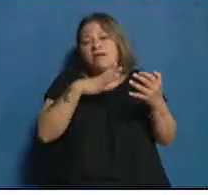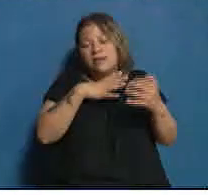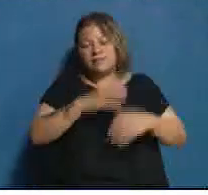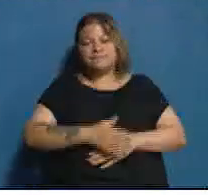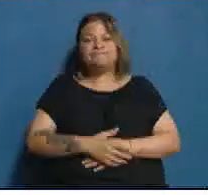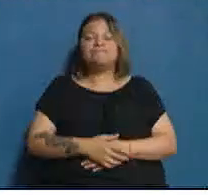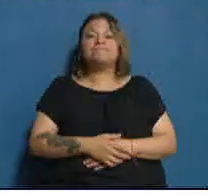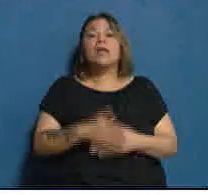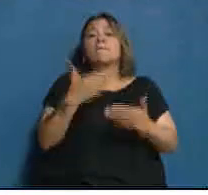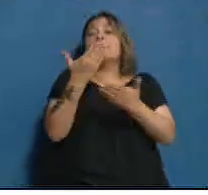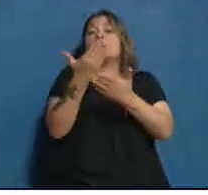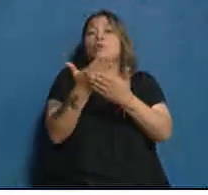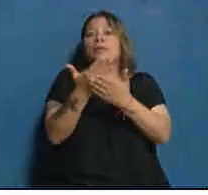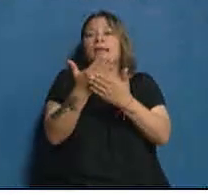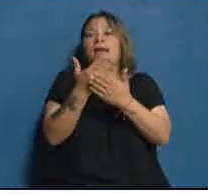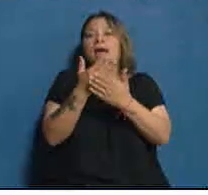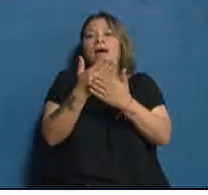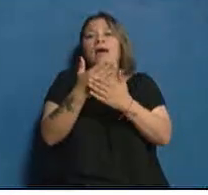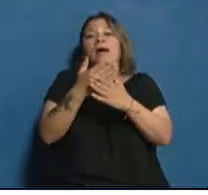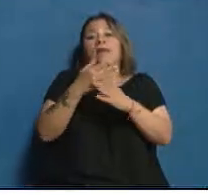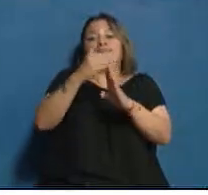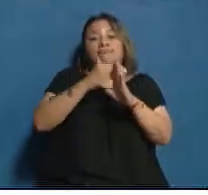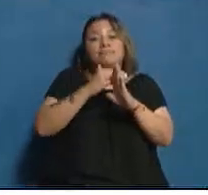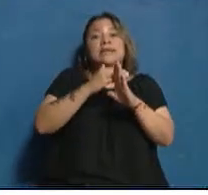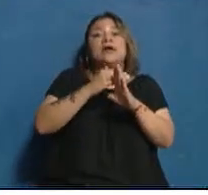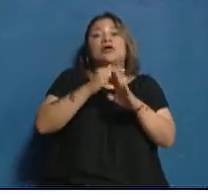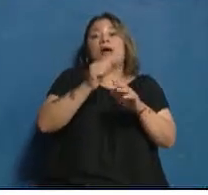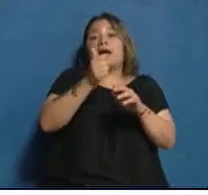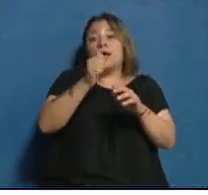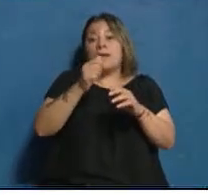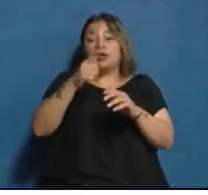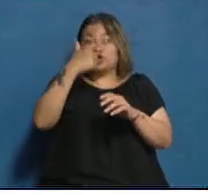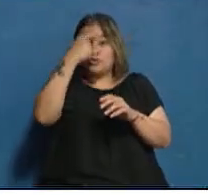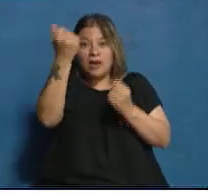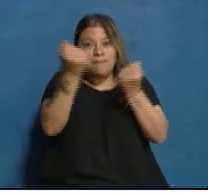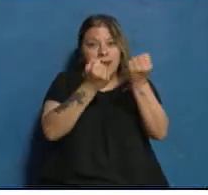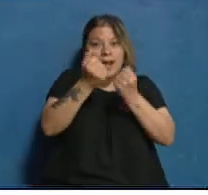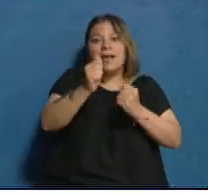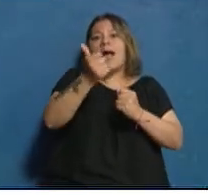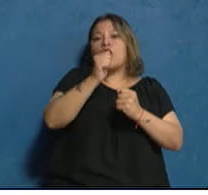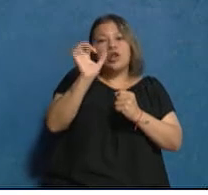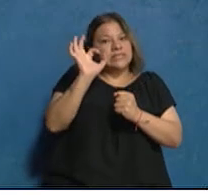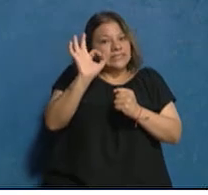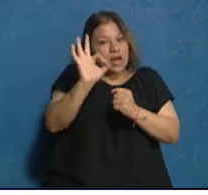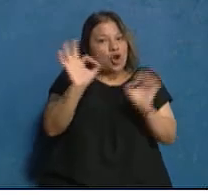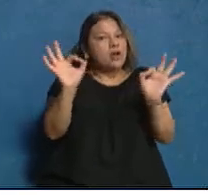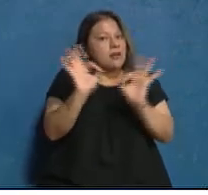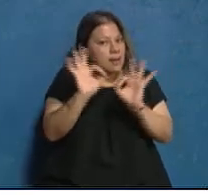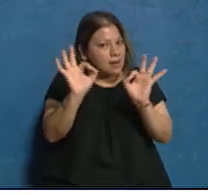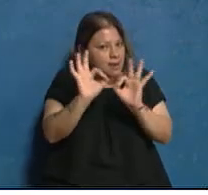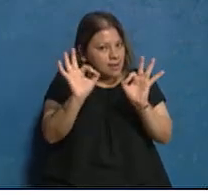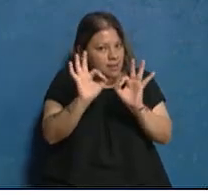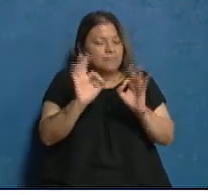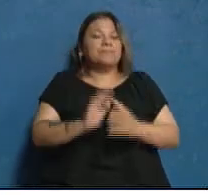propone bajar la tolerancia a cero para el conductor a la hora de beber alcohol.